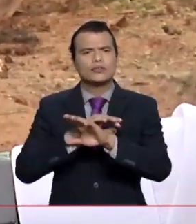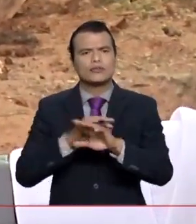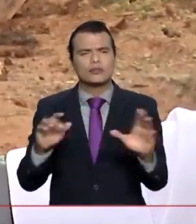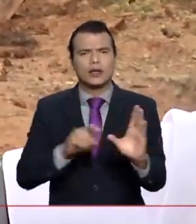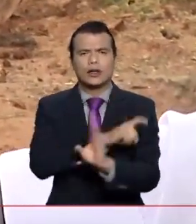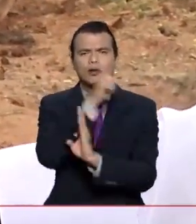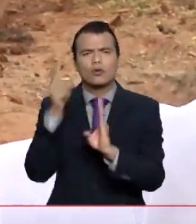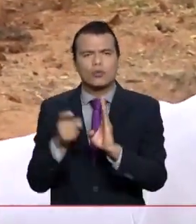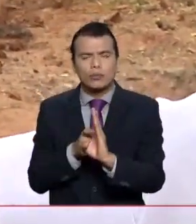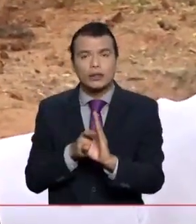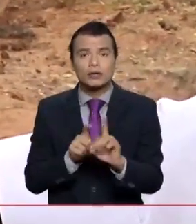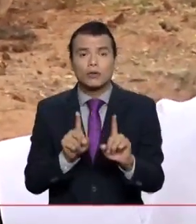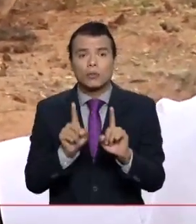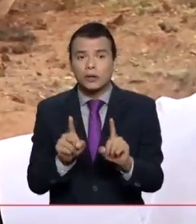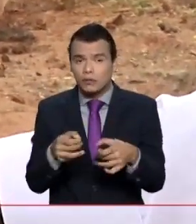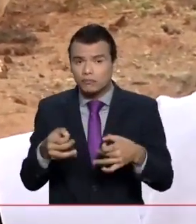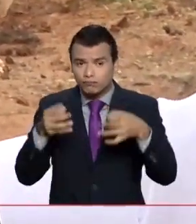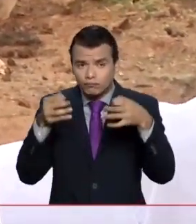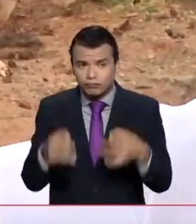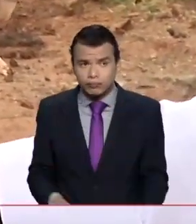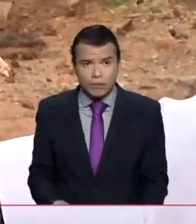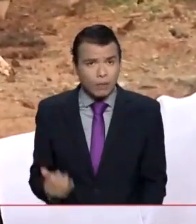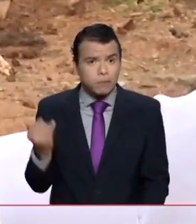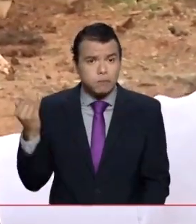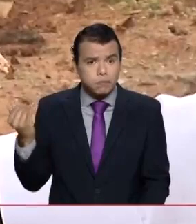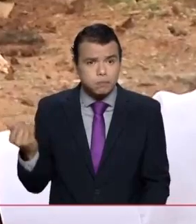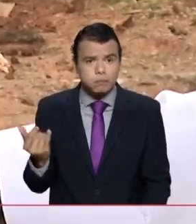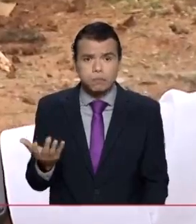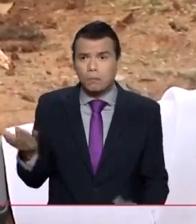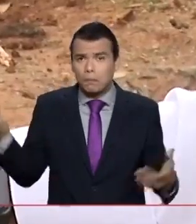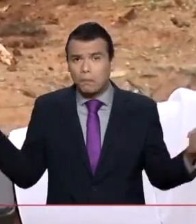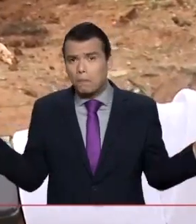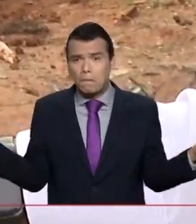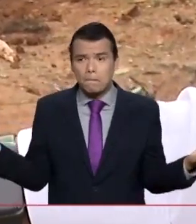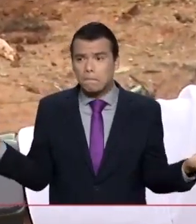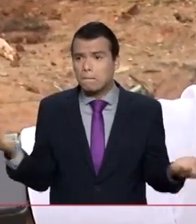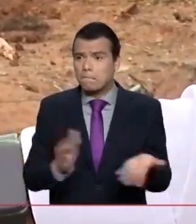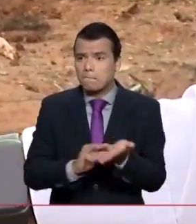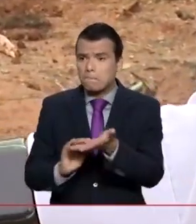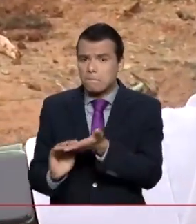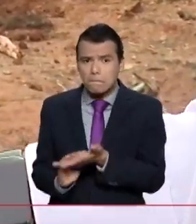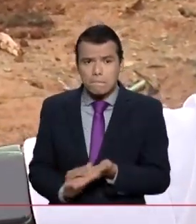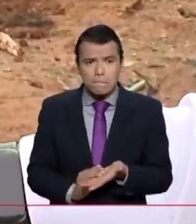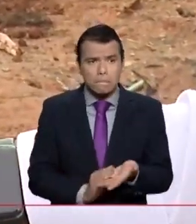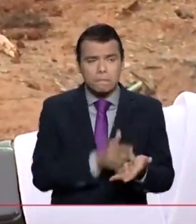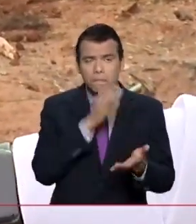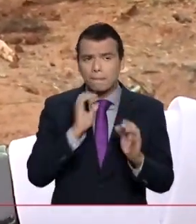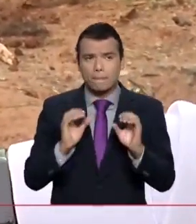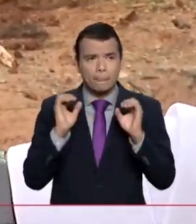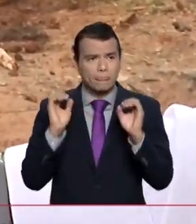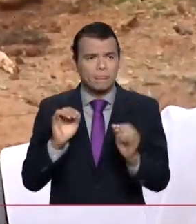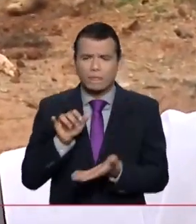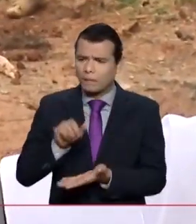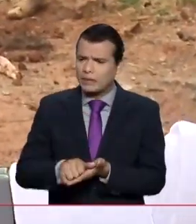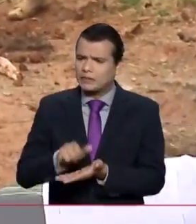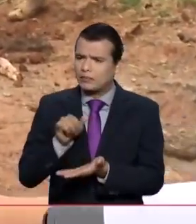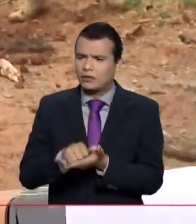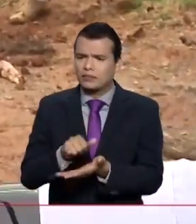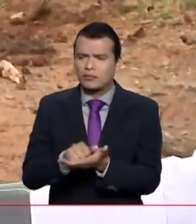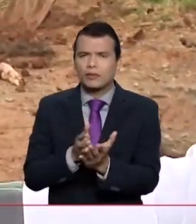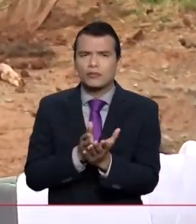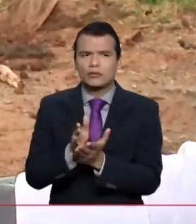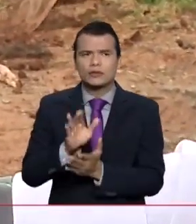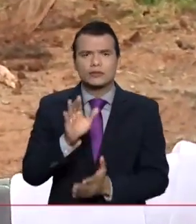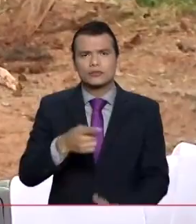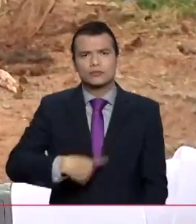alcantarillado. Pero hasta este momento no nos ha resuelto nada. Estamos igual. Seguimos en la misma situación y